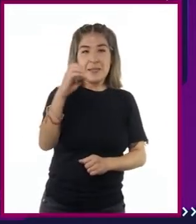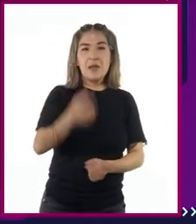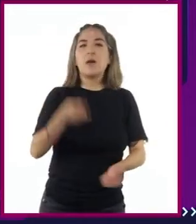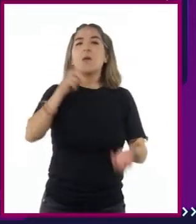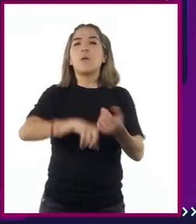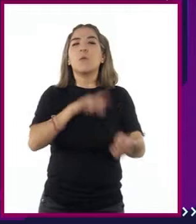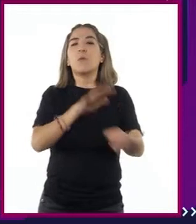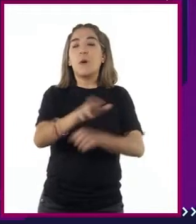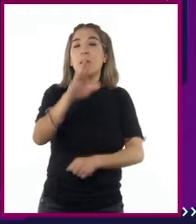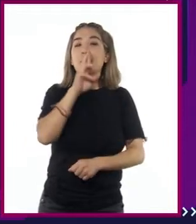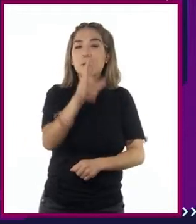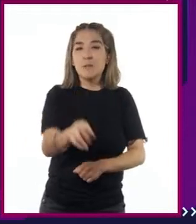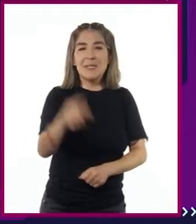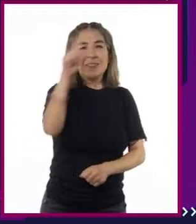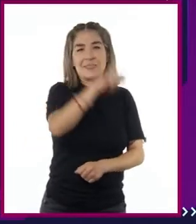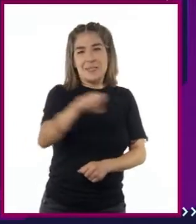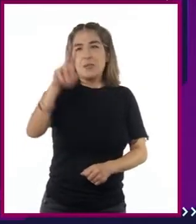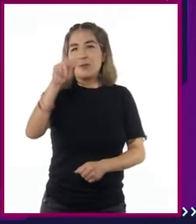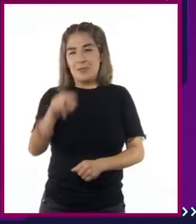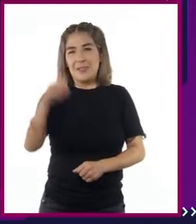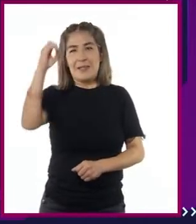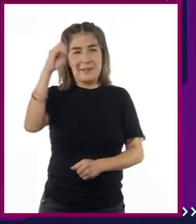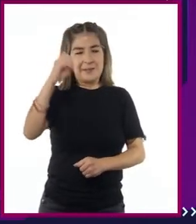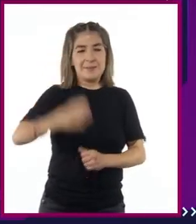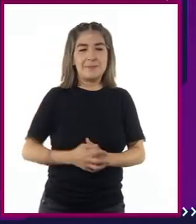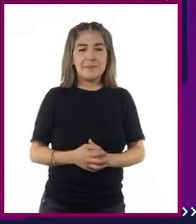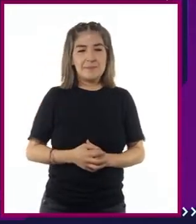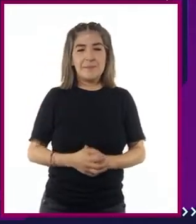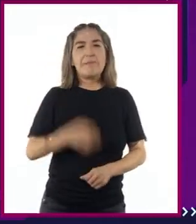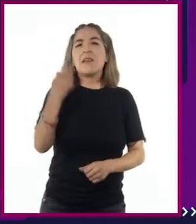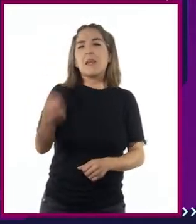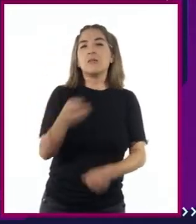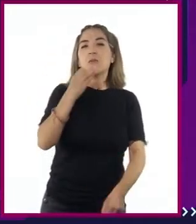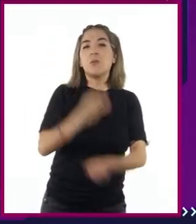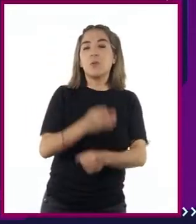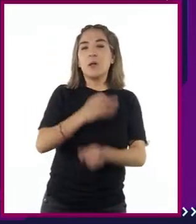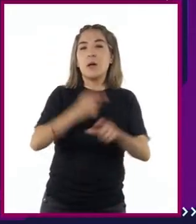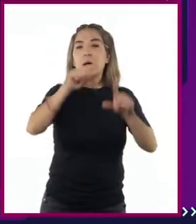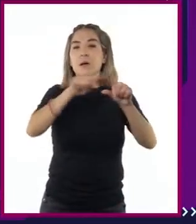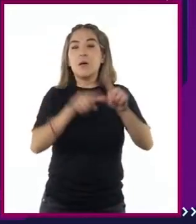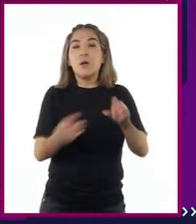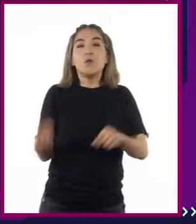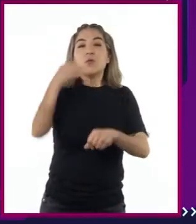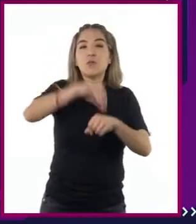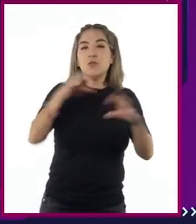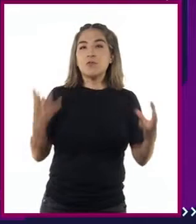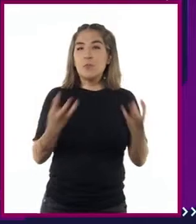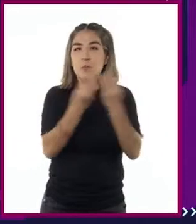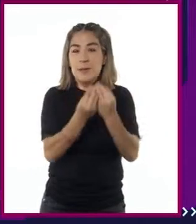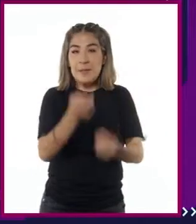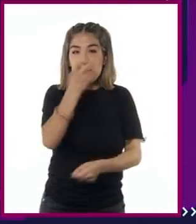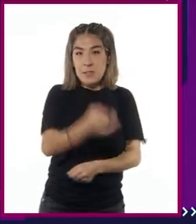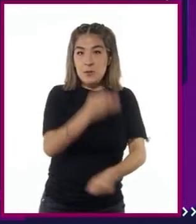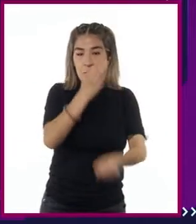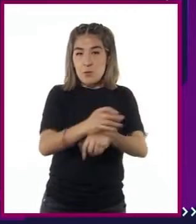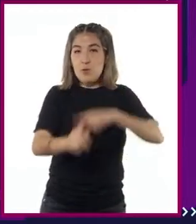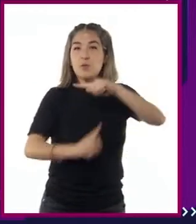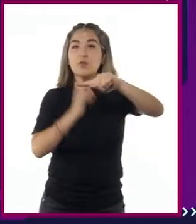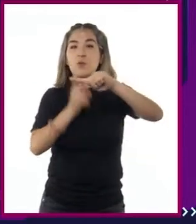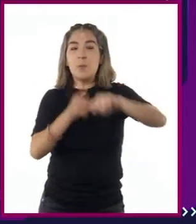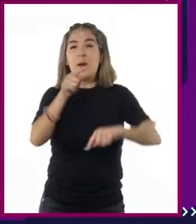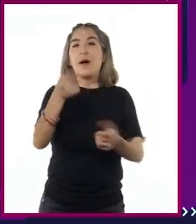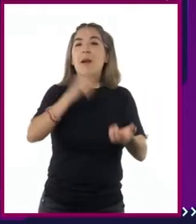como resultado 180 grados, ya que son ángulos suplementarios, así como la suma de los